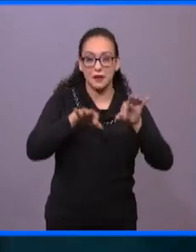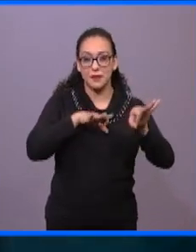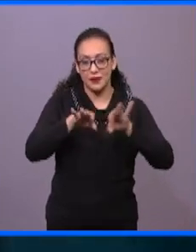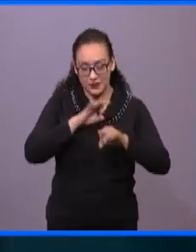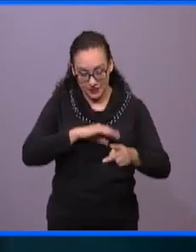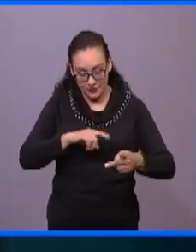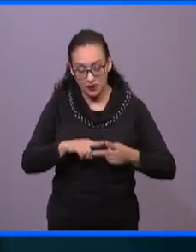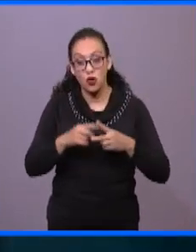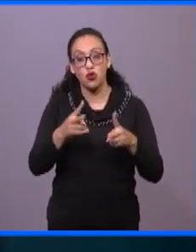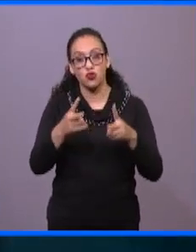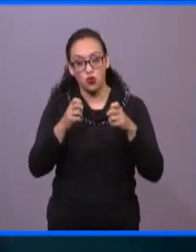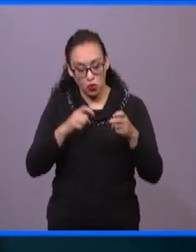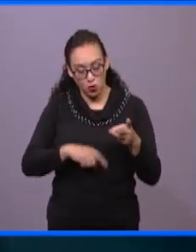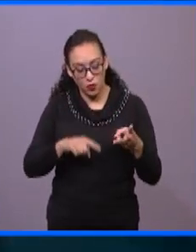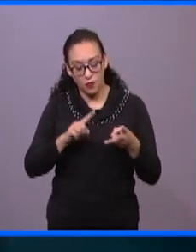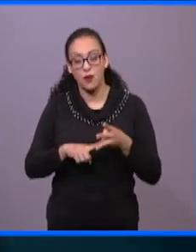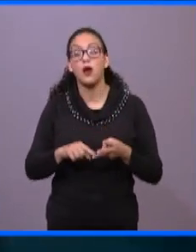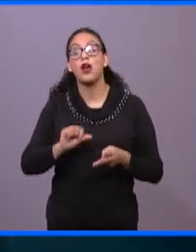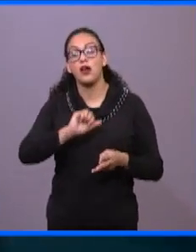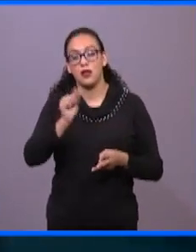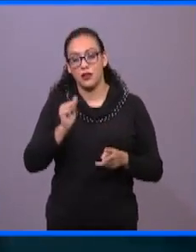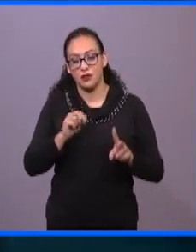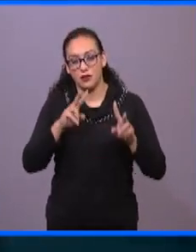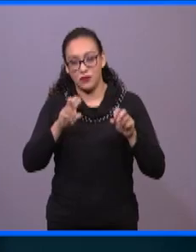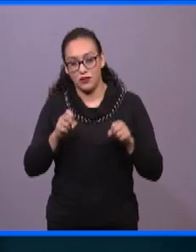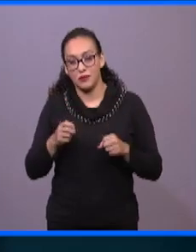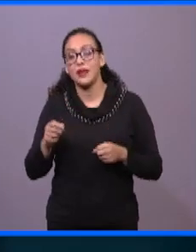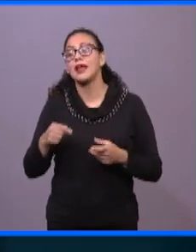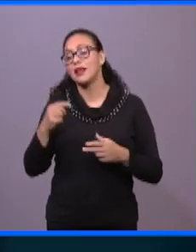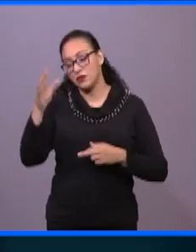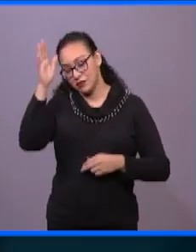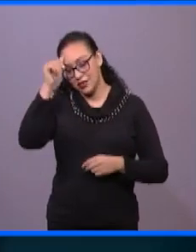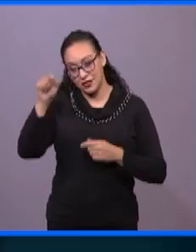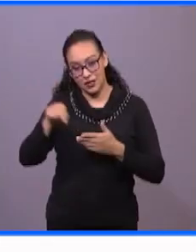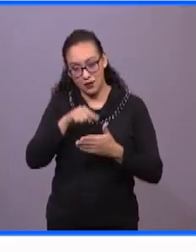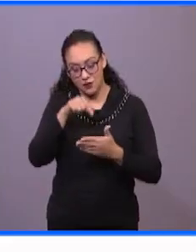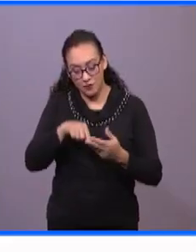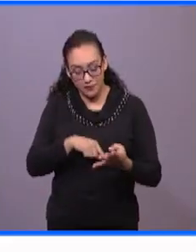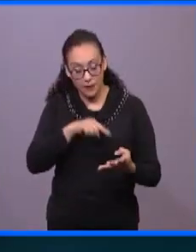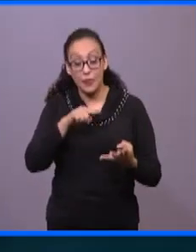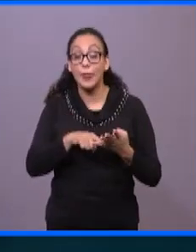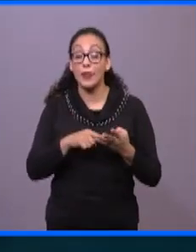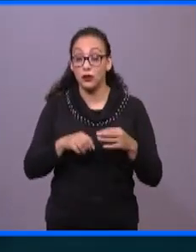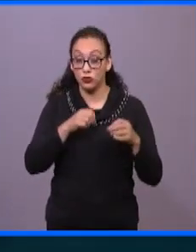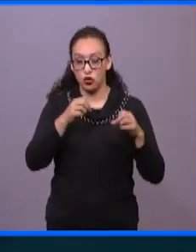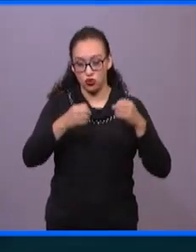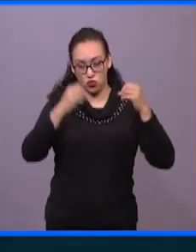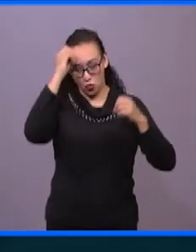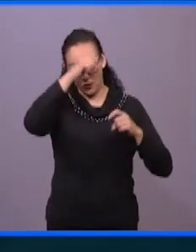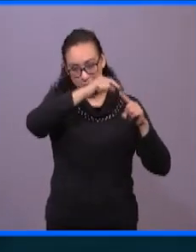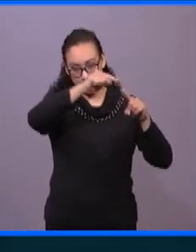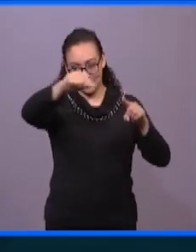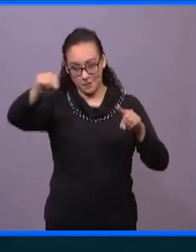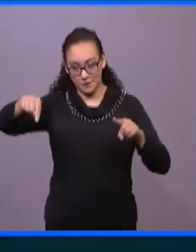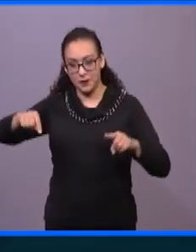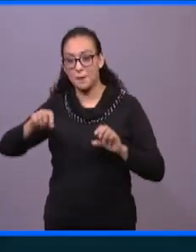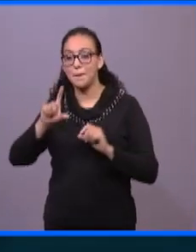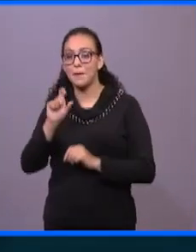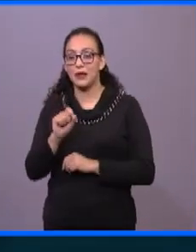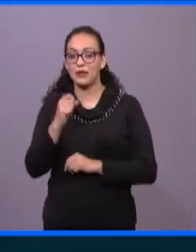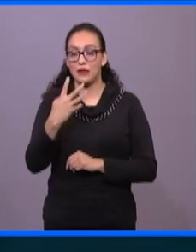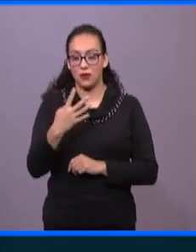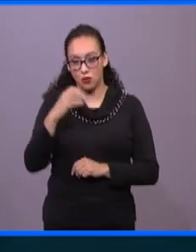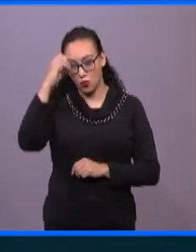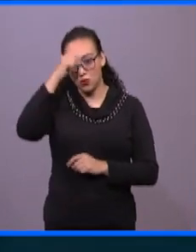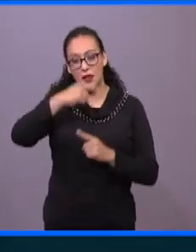laboral, robo y excepción de incompetencia por declinatoria. Mientras que de tribunales colegiados se publicaron 24